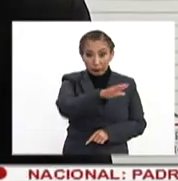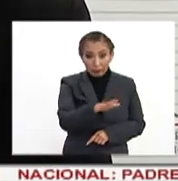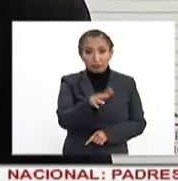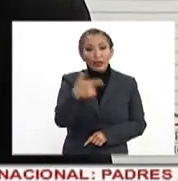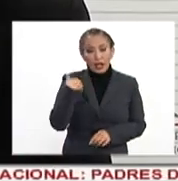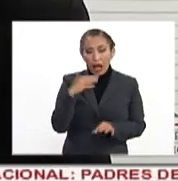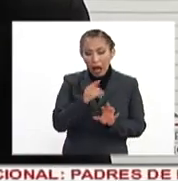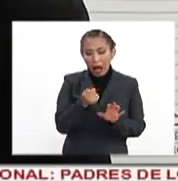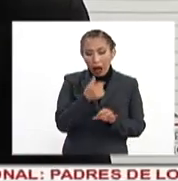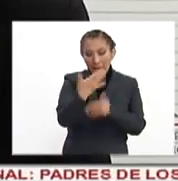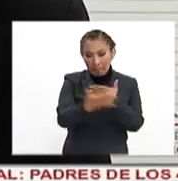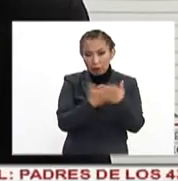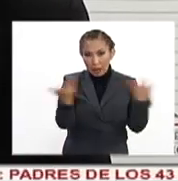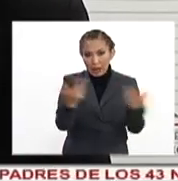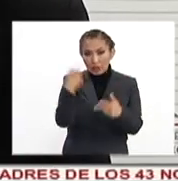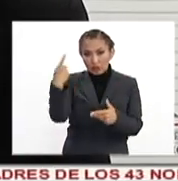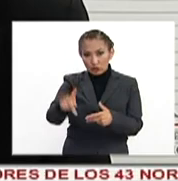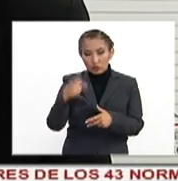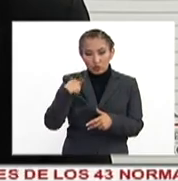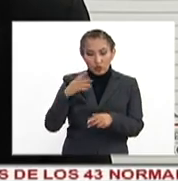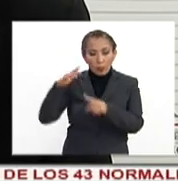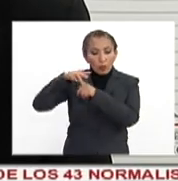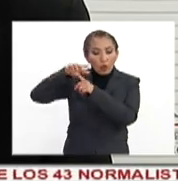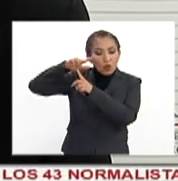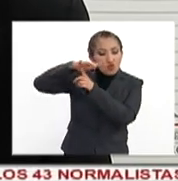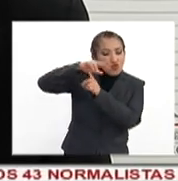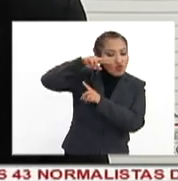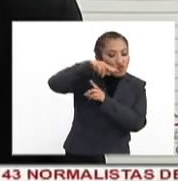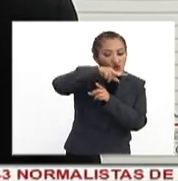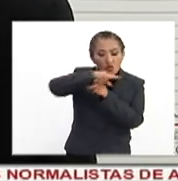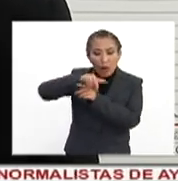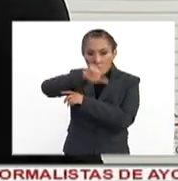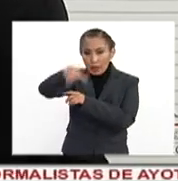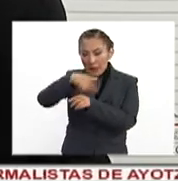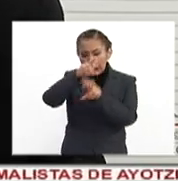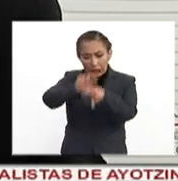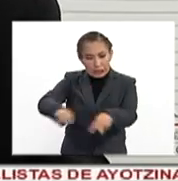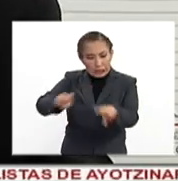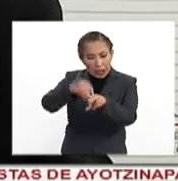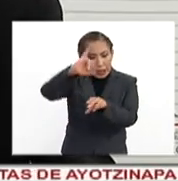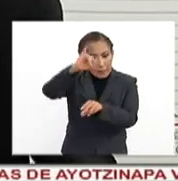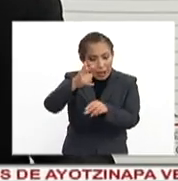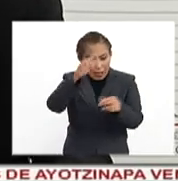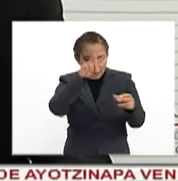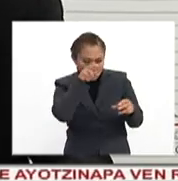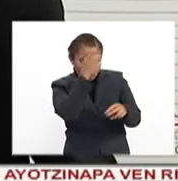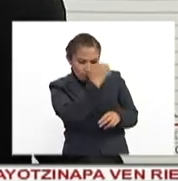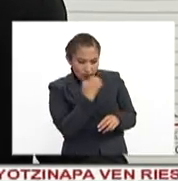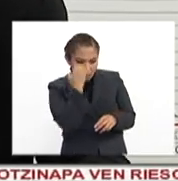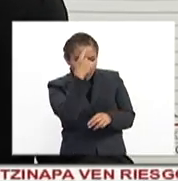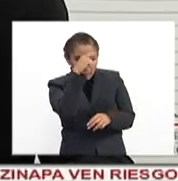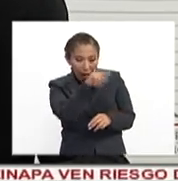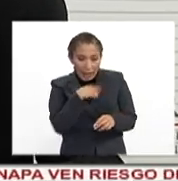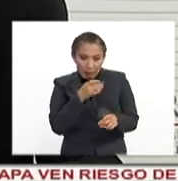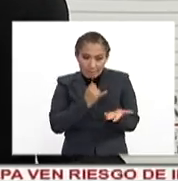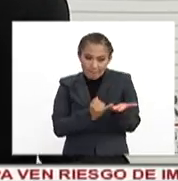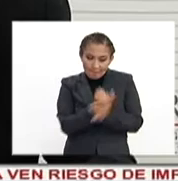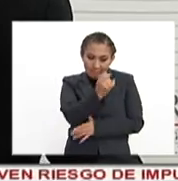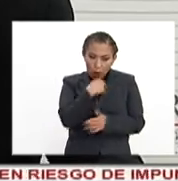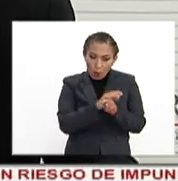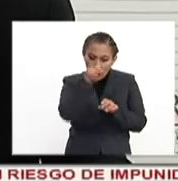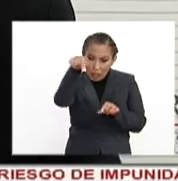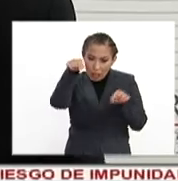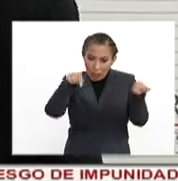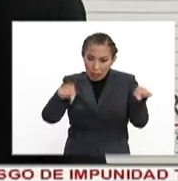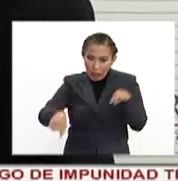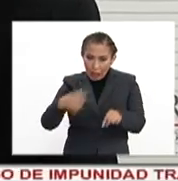por efectuarse precisamente esos vuelos y vendrá enseguida el análisis de las imágenes para poder establecer los puntos que